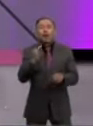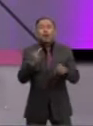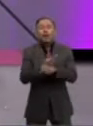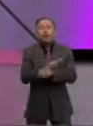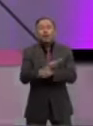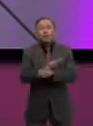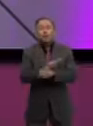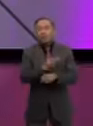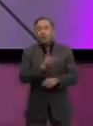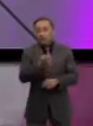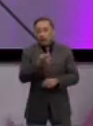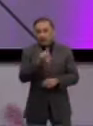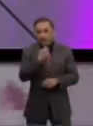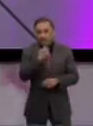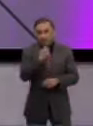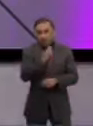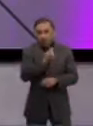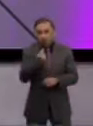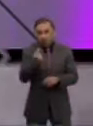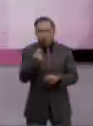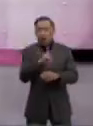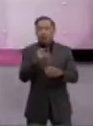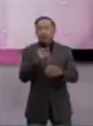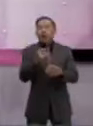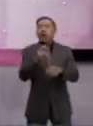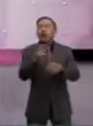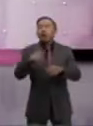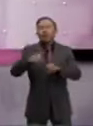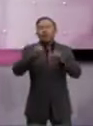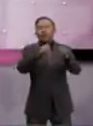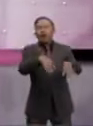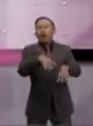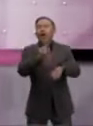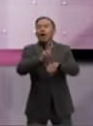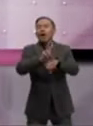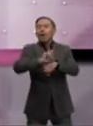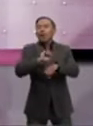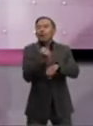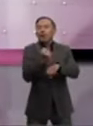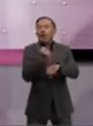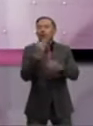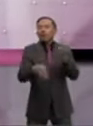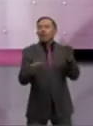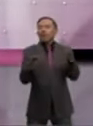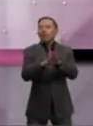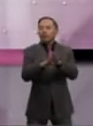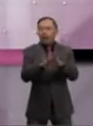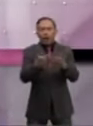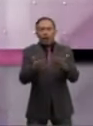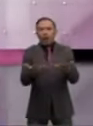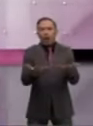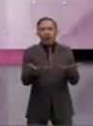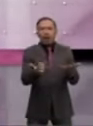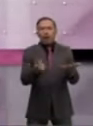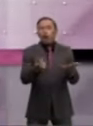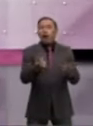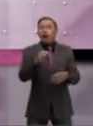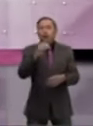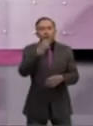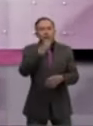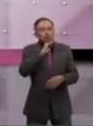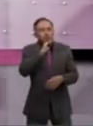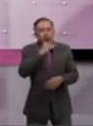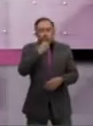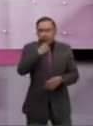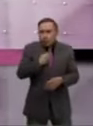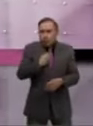que los niños se quedaran sin guarderías, que se quedaran ahora, después de quitar las guarderías y de obligar a las madres a tener que